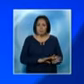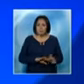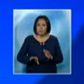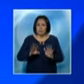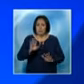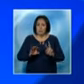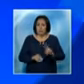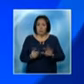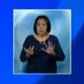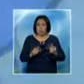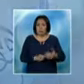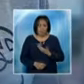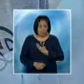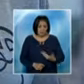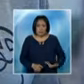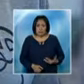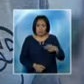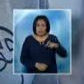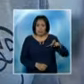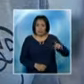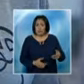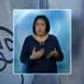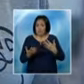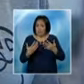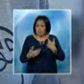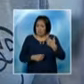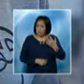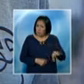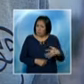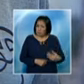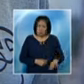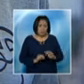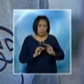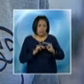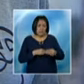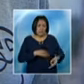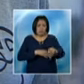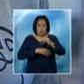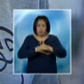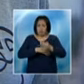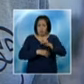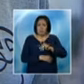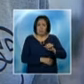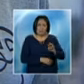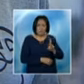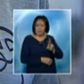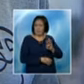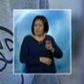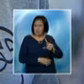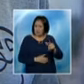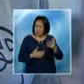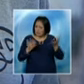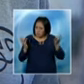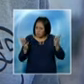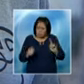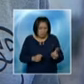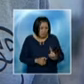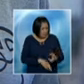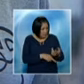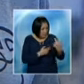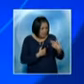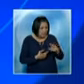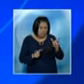12,8 minutos. El presidente Pedro Pablo Kuczynski también se pronunció sobre la tragedia de Marbella y señaló que hubo una grave imprudencia por parte de quienes estuvieron